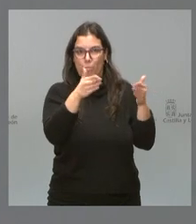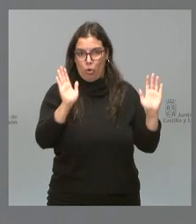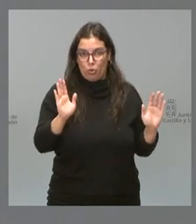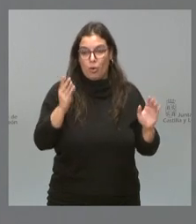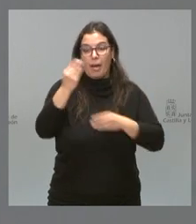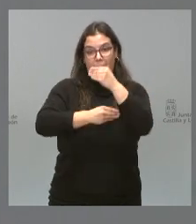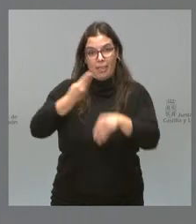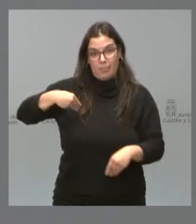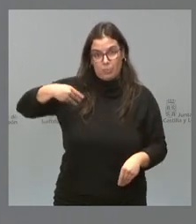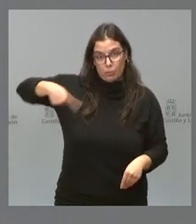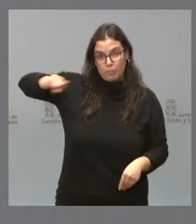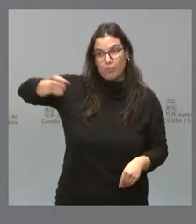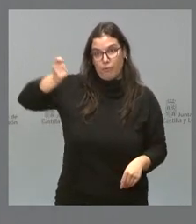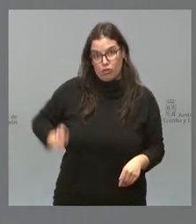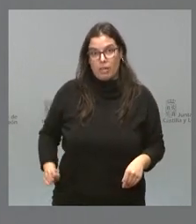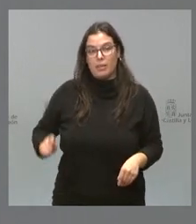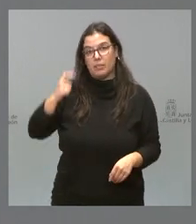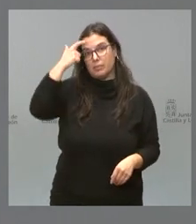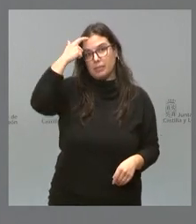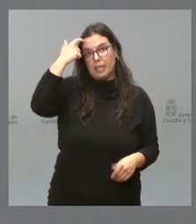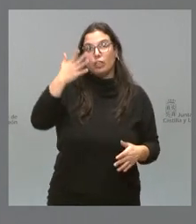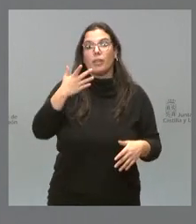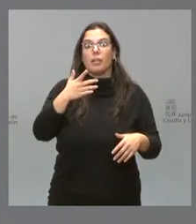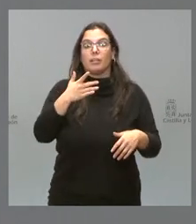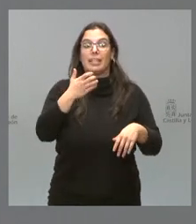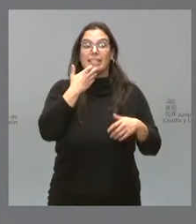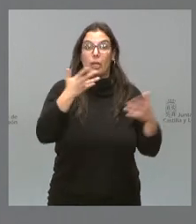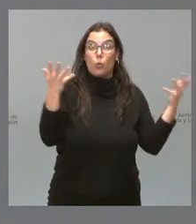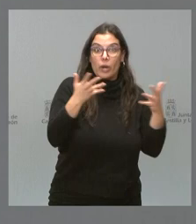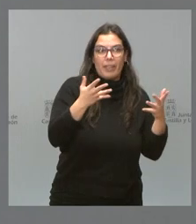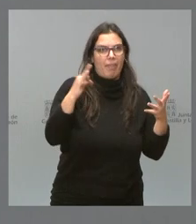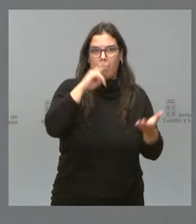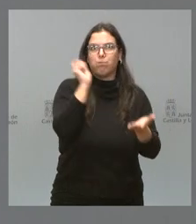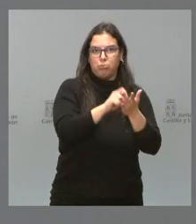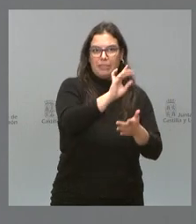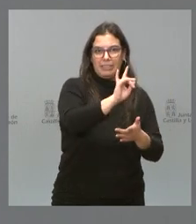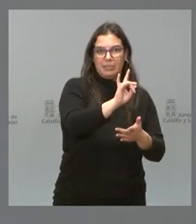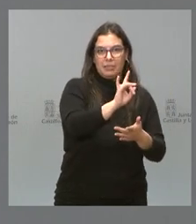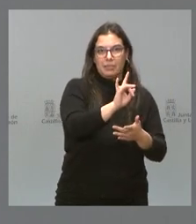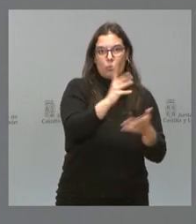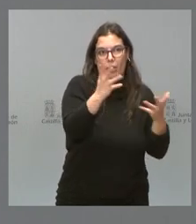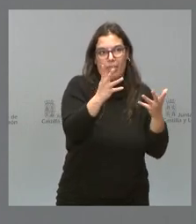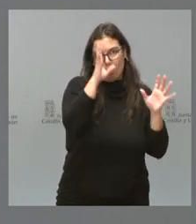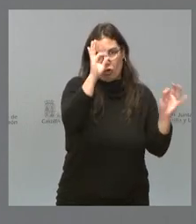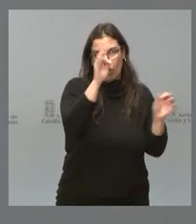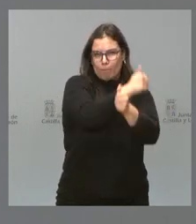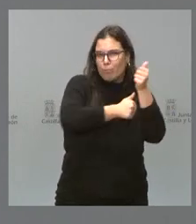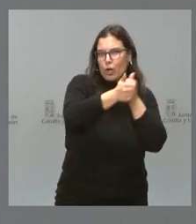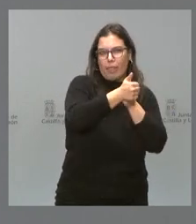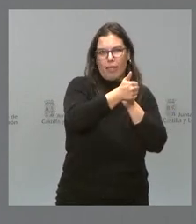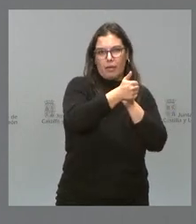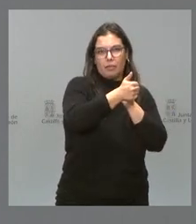de los profesionales y por tanto que la espera sea mínima para aquellos casos de máxima urgencia y que lógicamente estos casos puedan